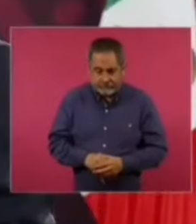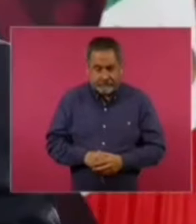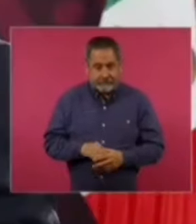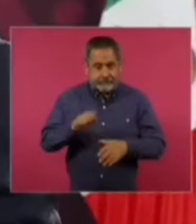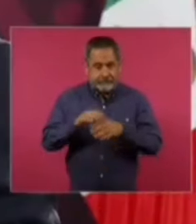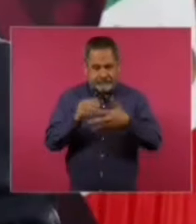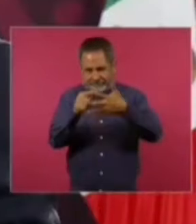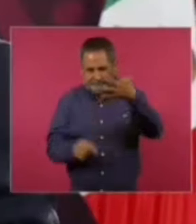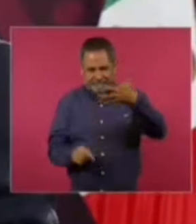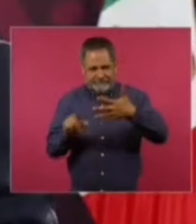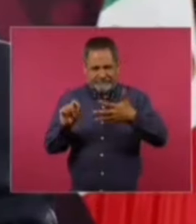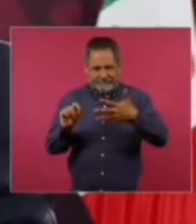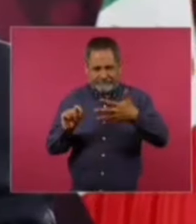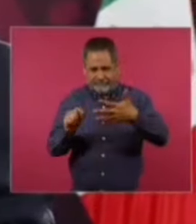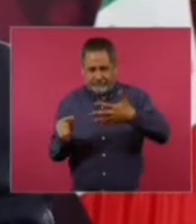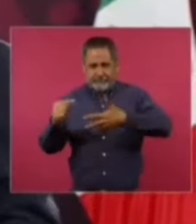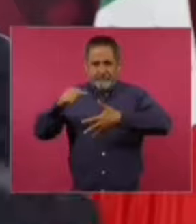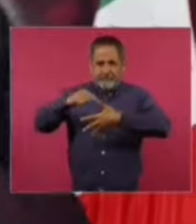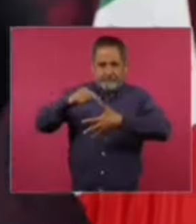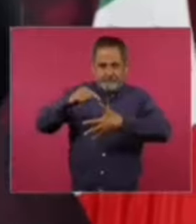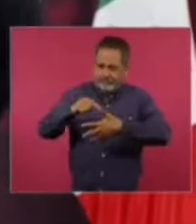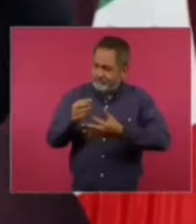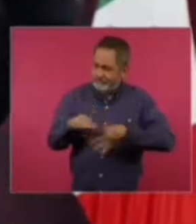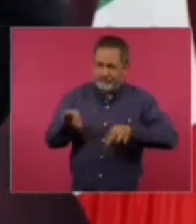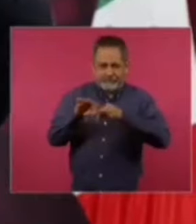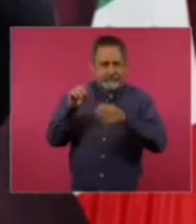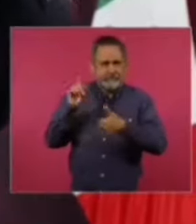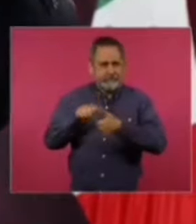ninguna de las 20, porque